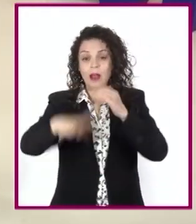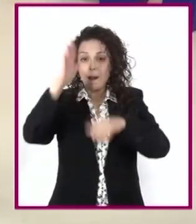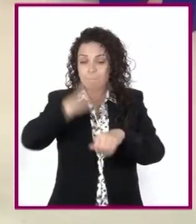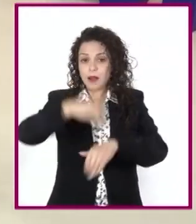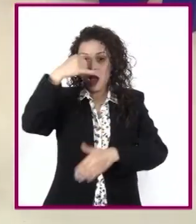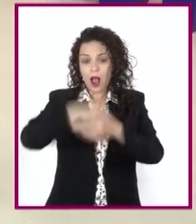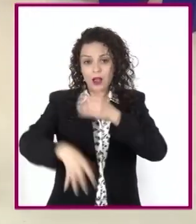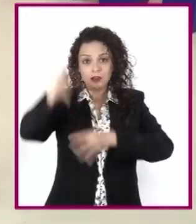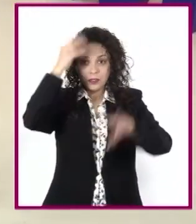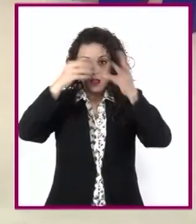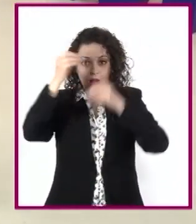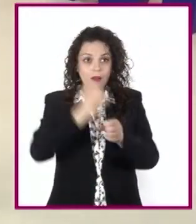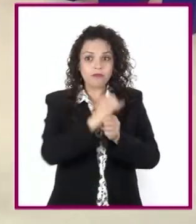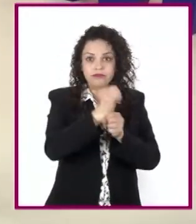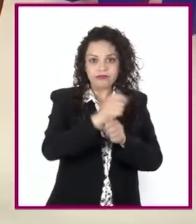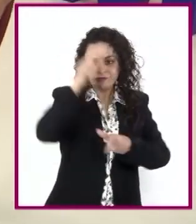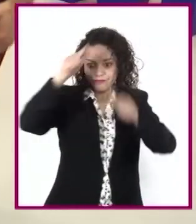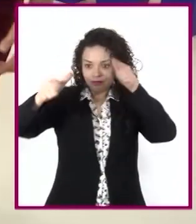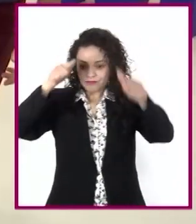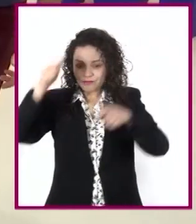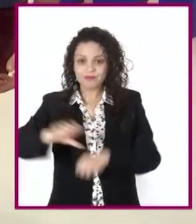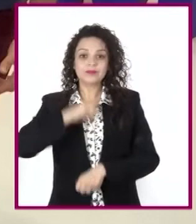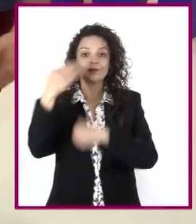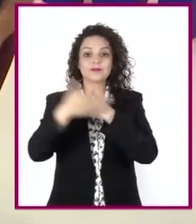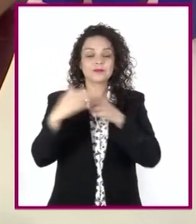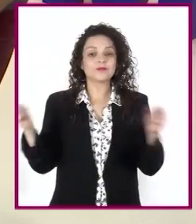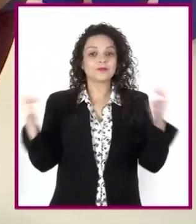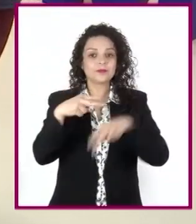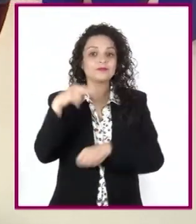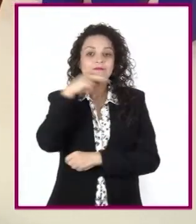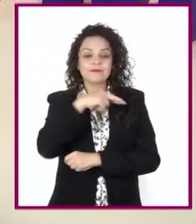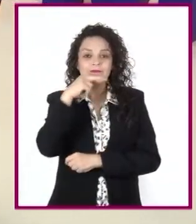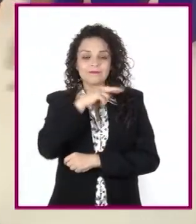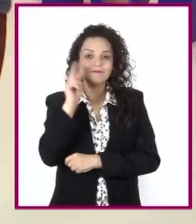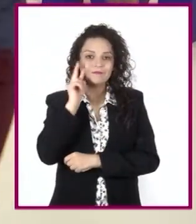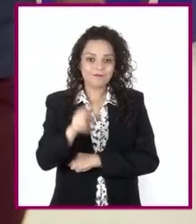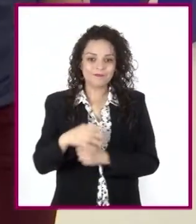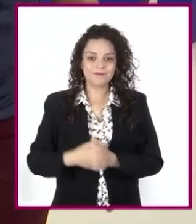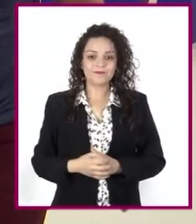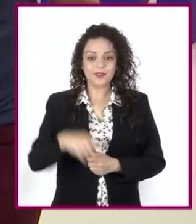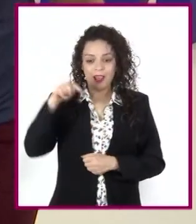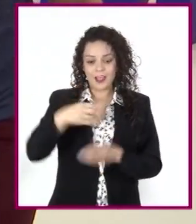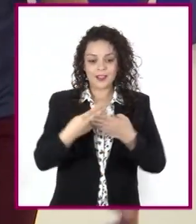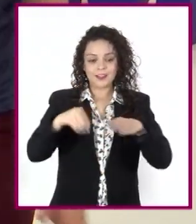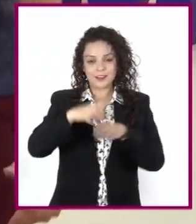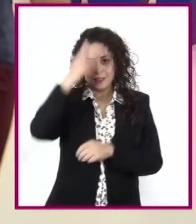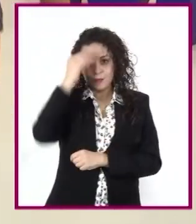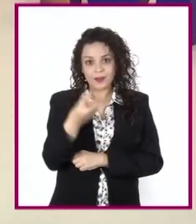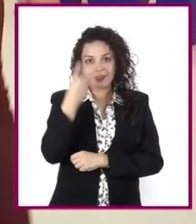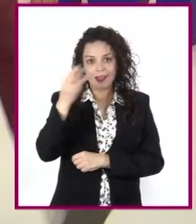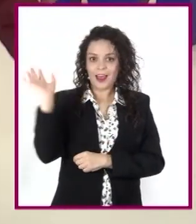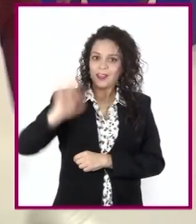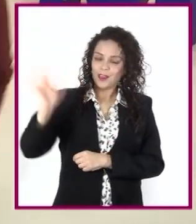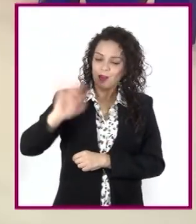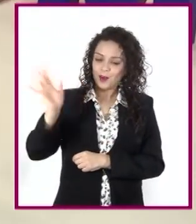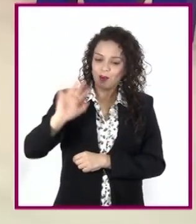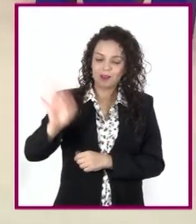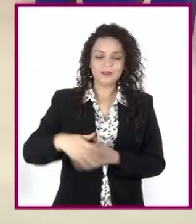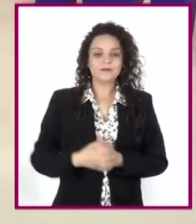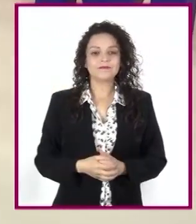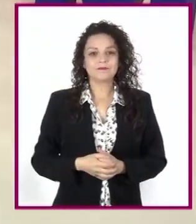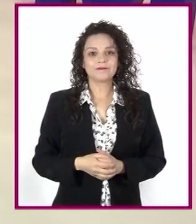mucho por explorar y descubrir, así que nos veremos muy pronto en otra sesión más de Aprende en Casa 3. ¡Hasta la